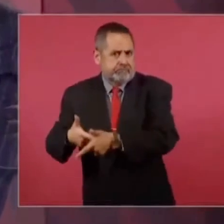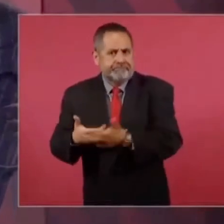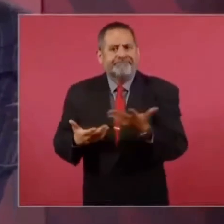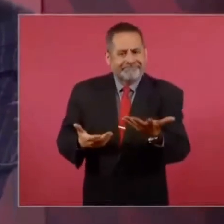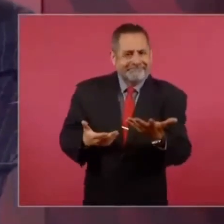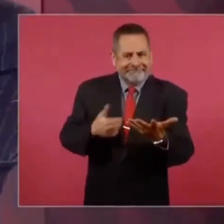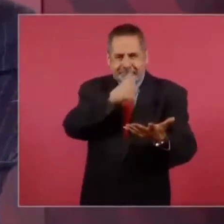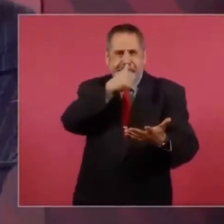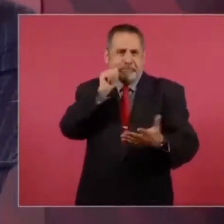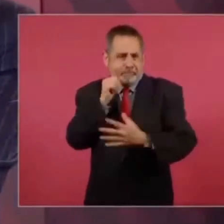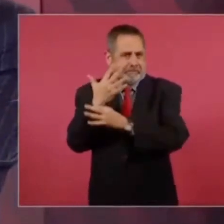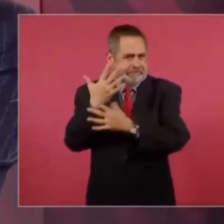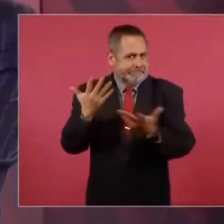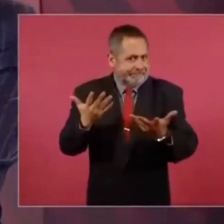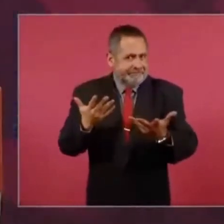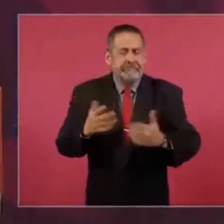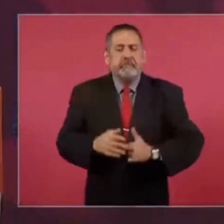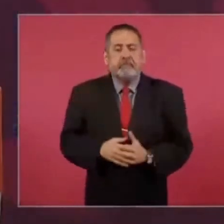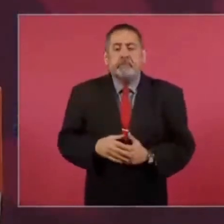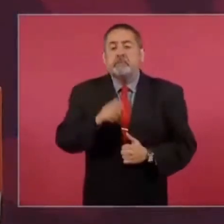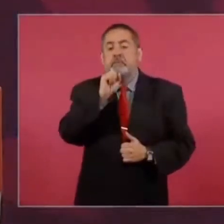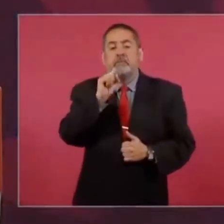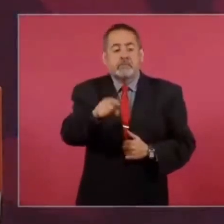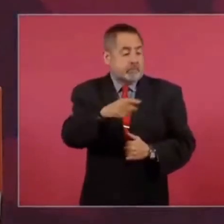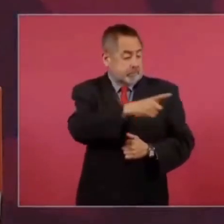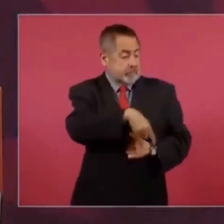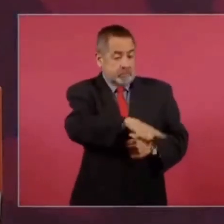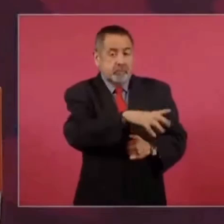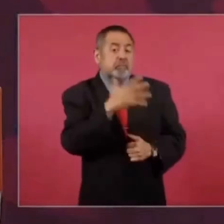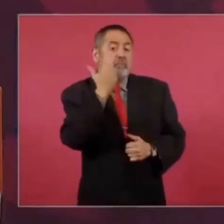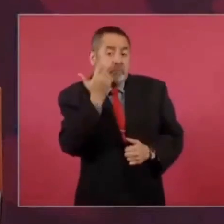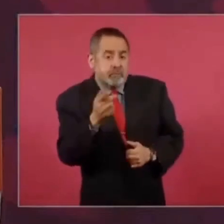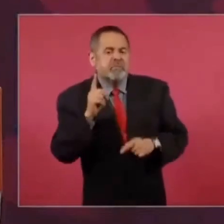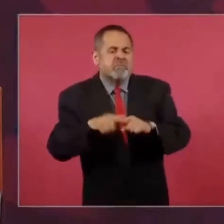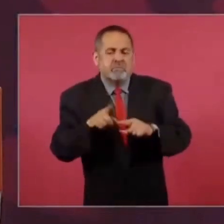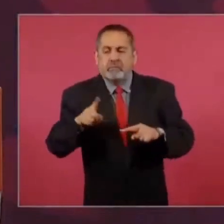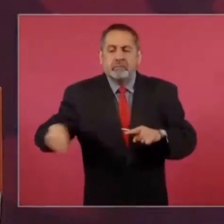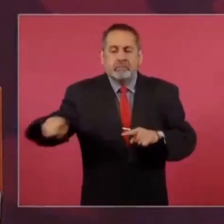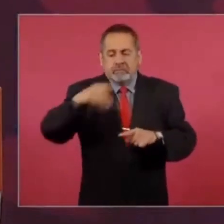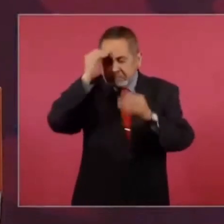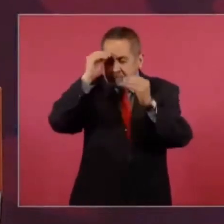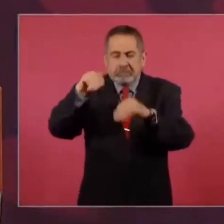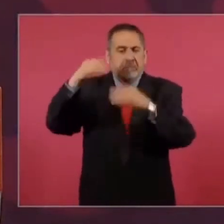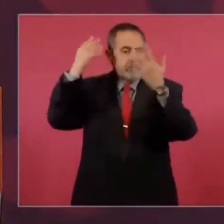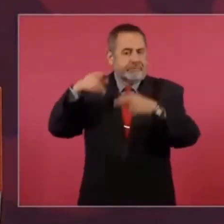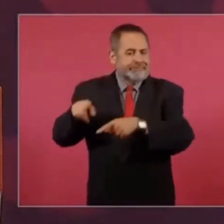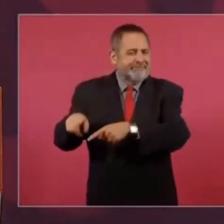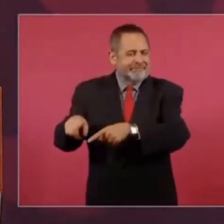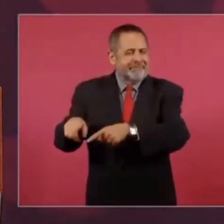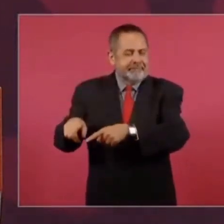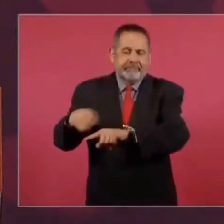también de que el pueblo de México resistió la invasión